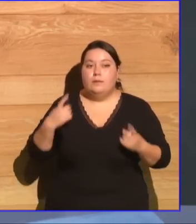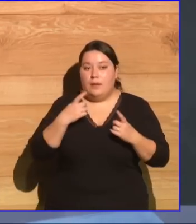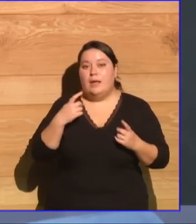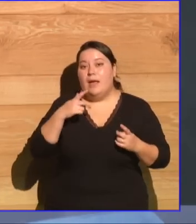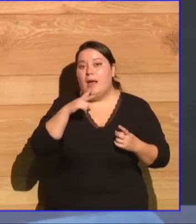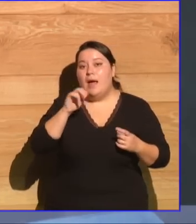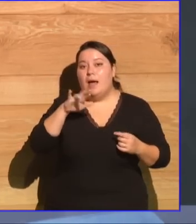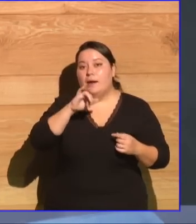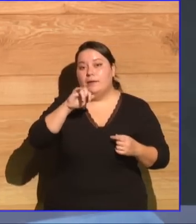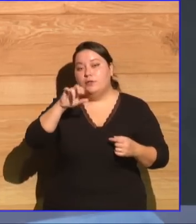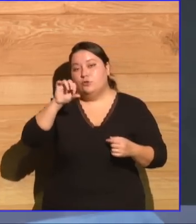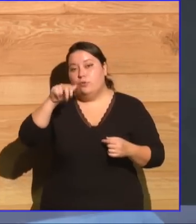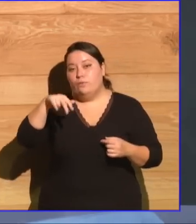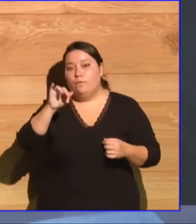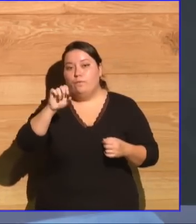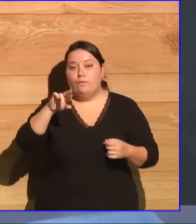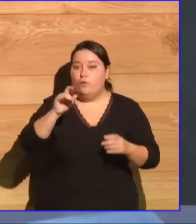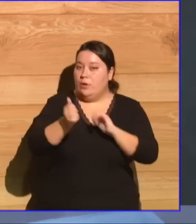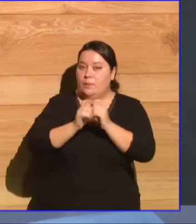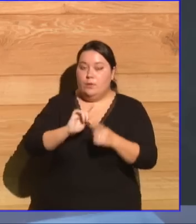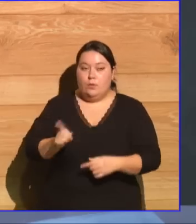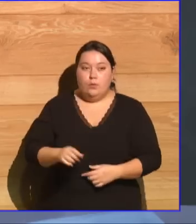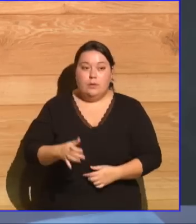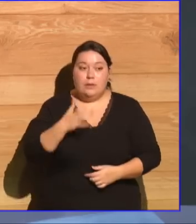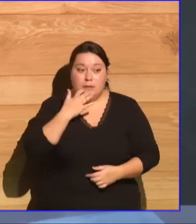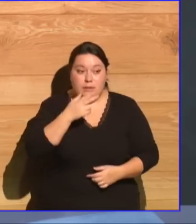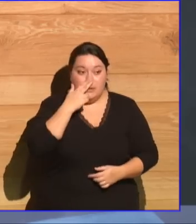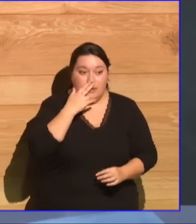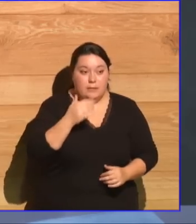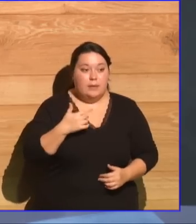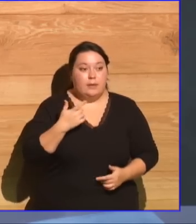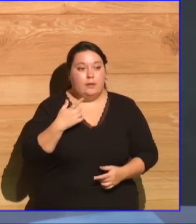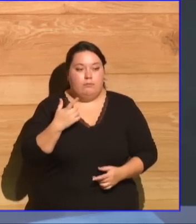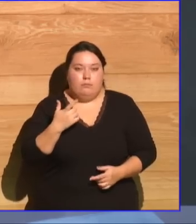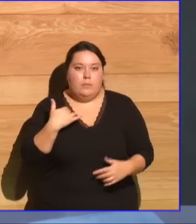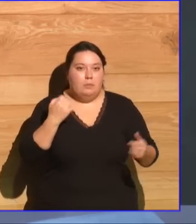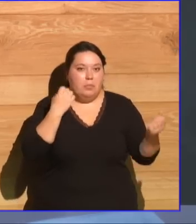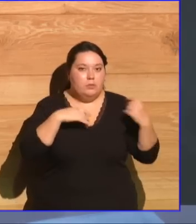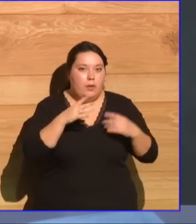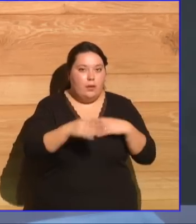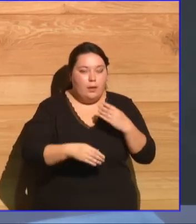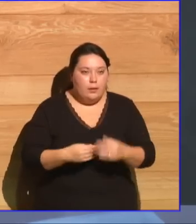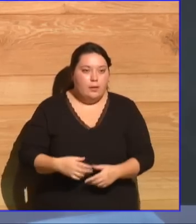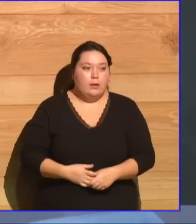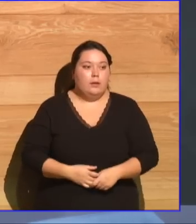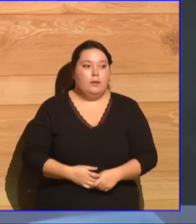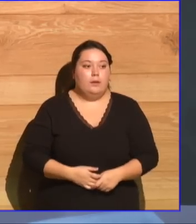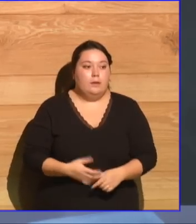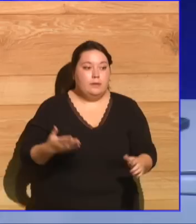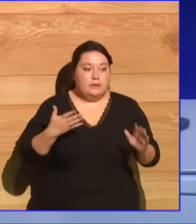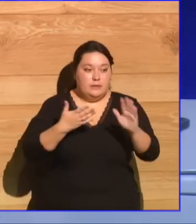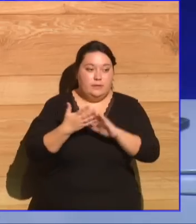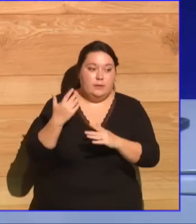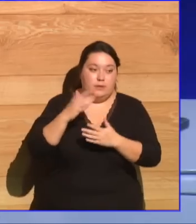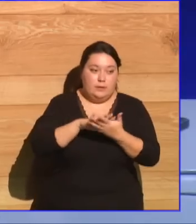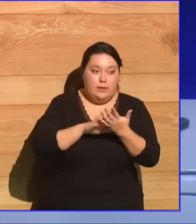y que en sus declaraciones públicas ni se le ocurra insinuar que está interesado en heredar el personaje. En fin, luego la Que vida es de lo eliminó que se todo habla tipo